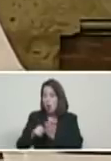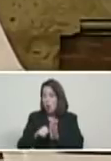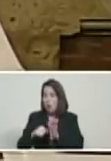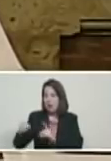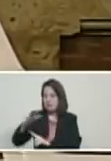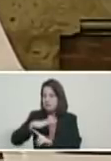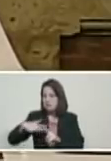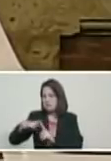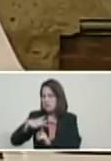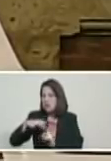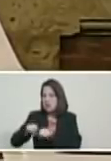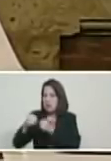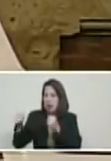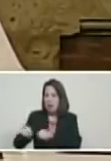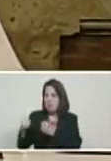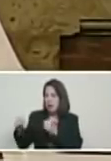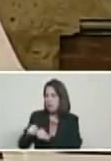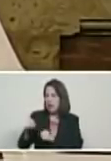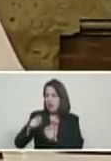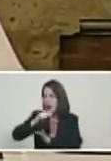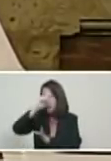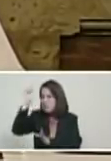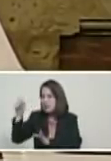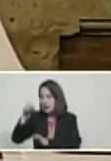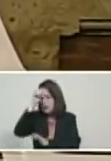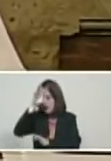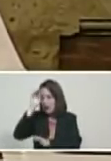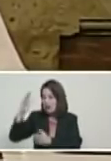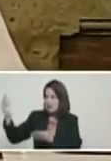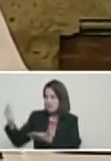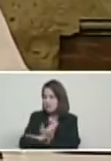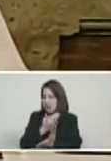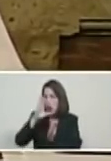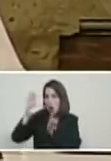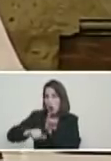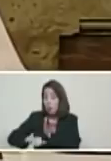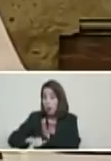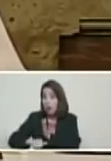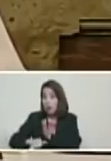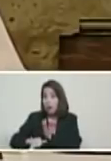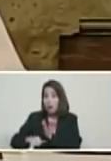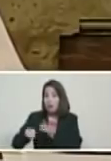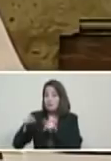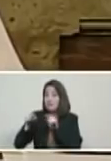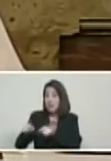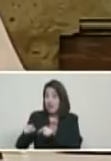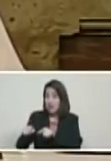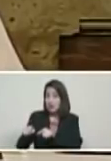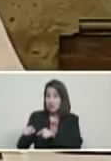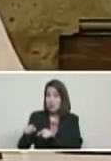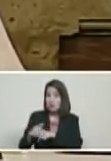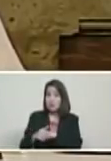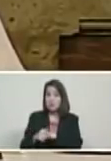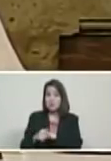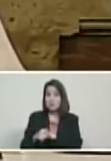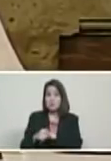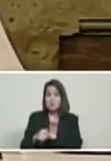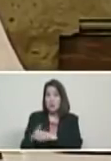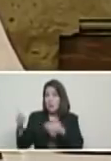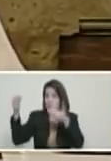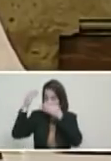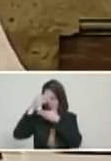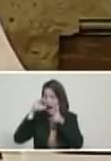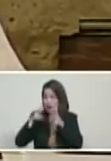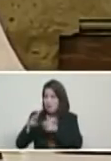venezolano que producen y contaminan la producción de oro son la fuente